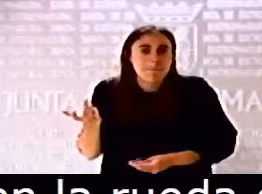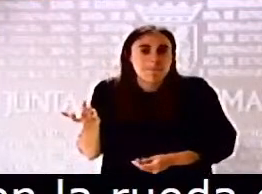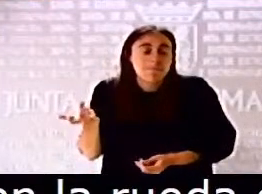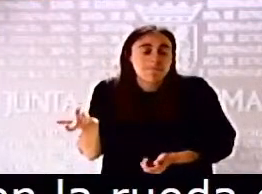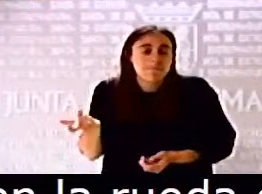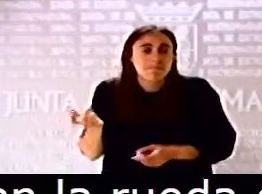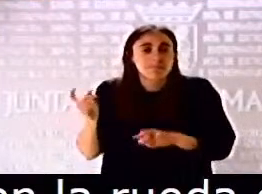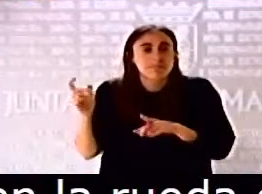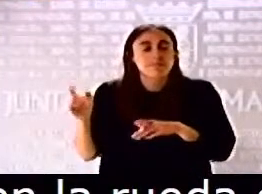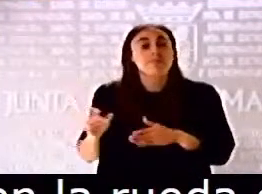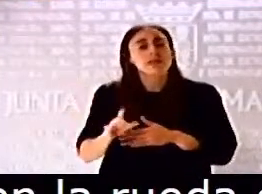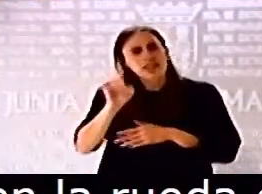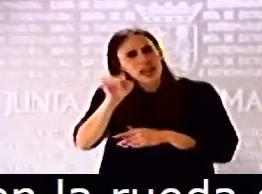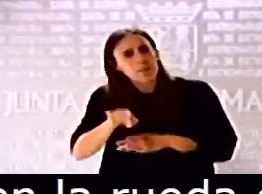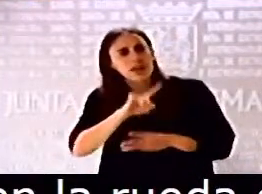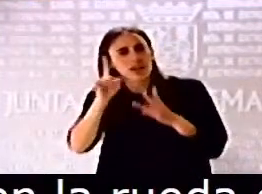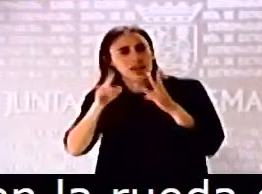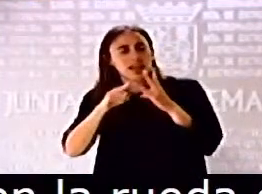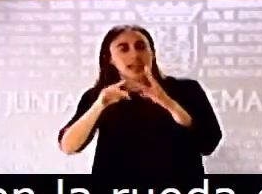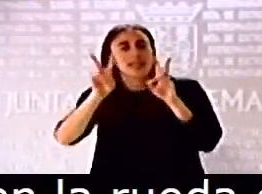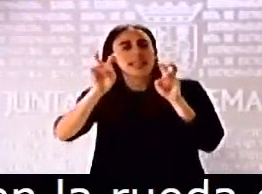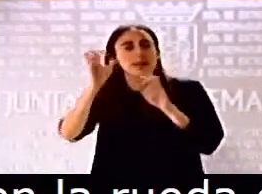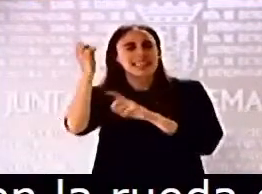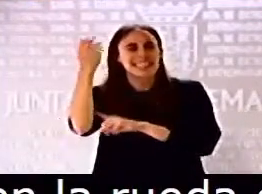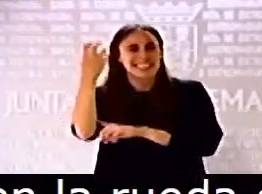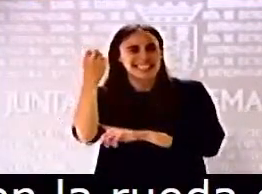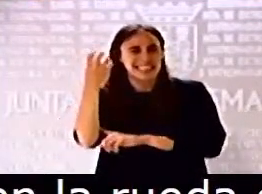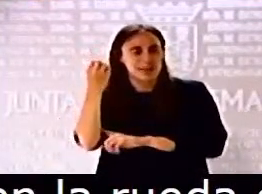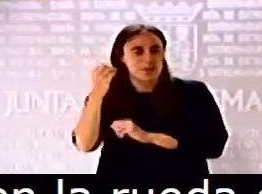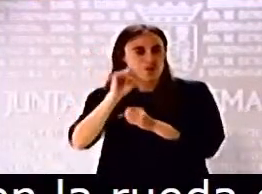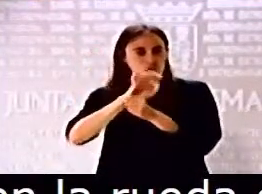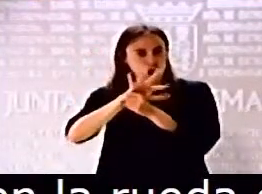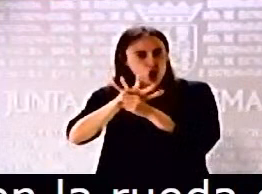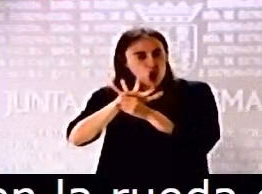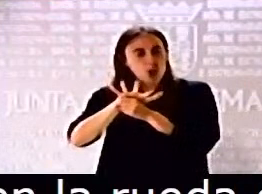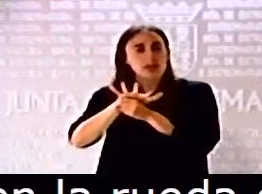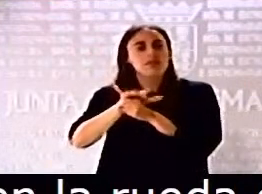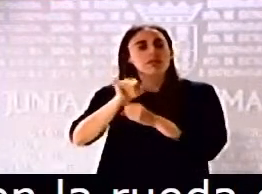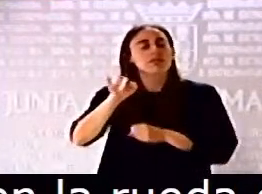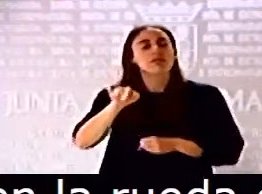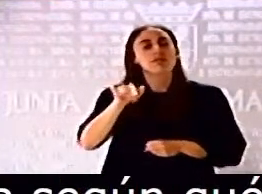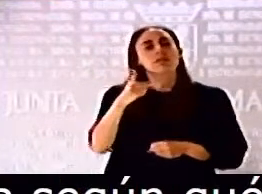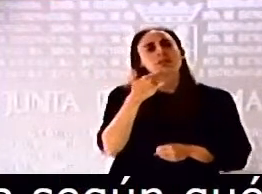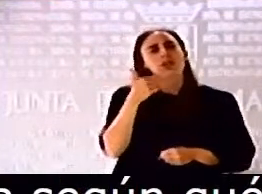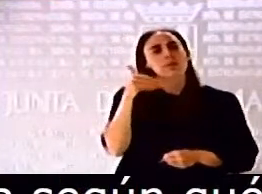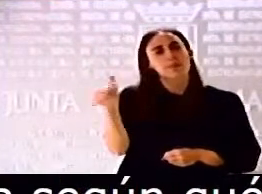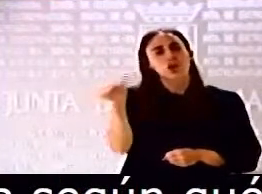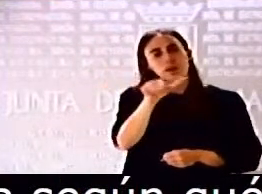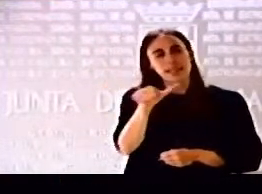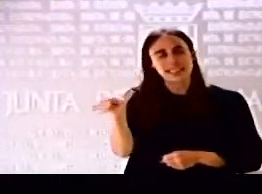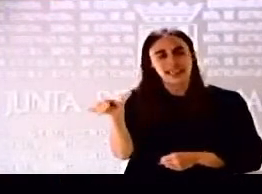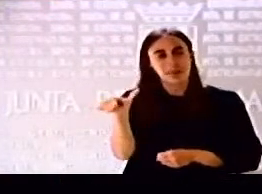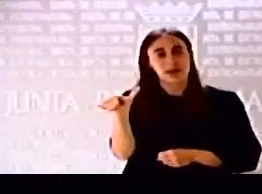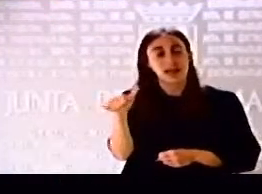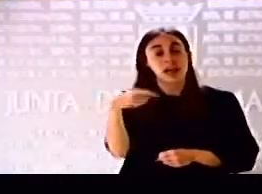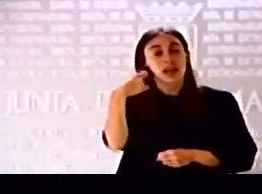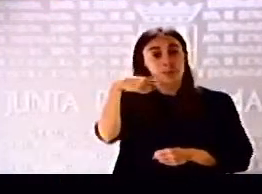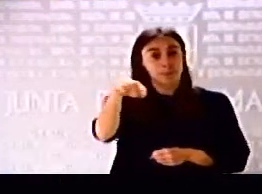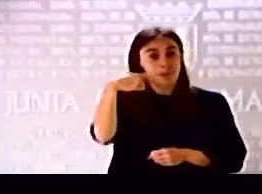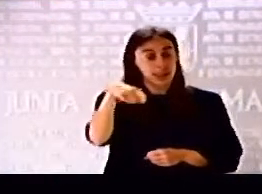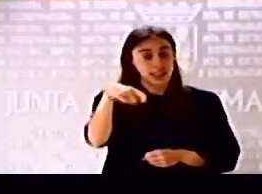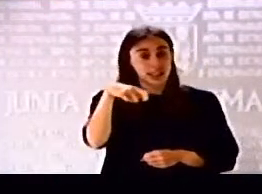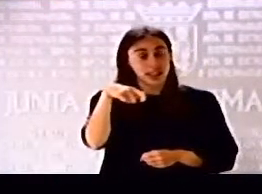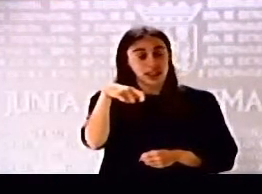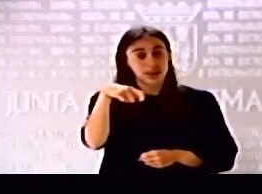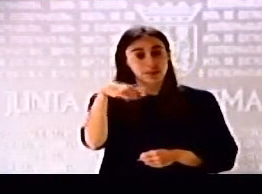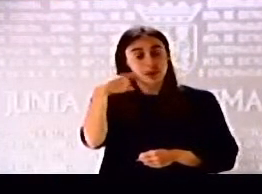vacuna? Y una más sobre el semáforo COVID. Ha dejado claro que la semana que viene lo presentará el presidente